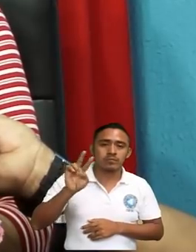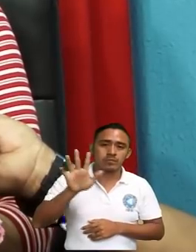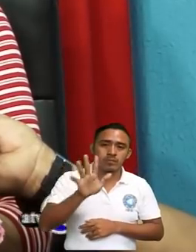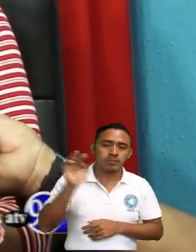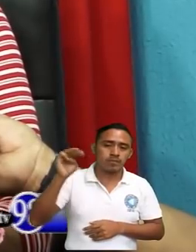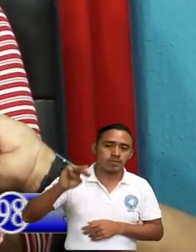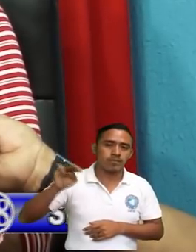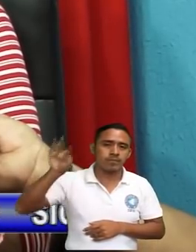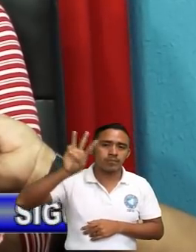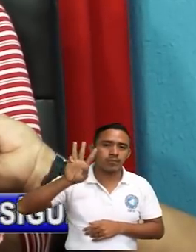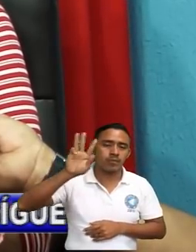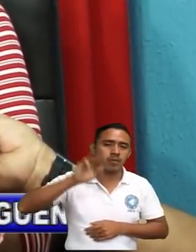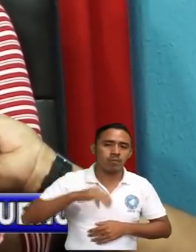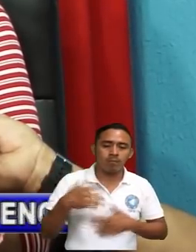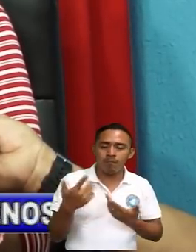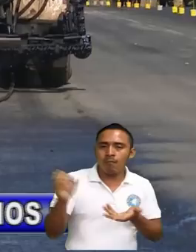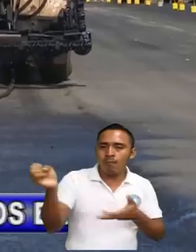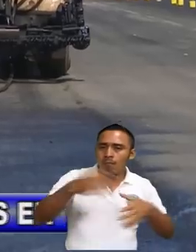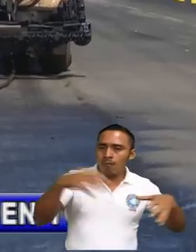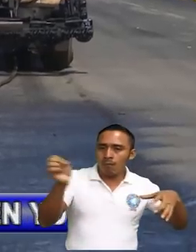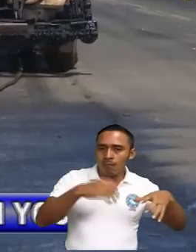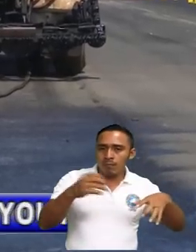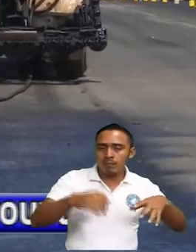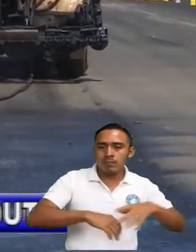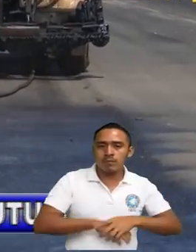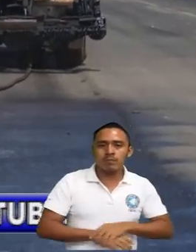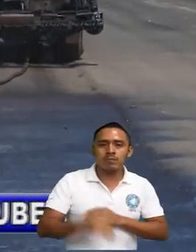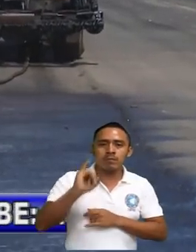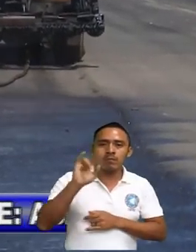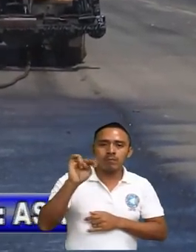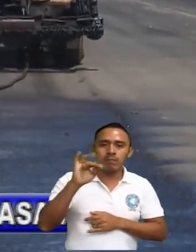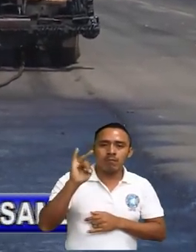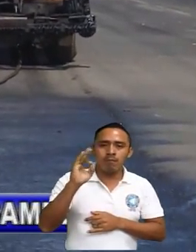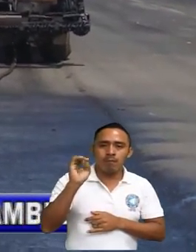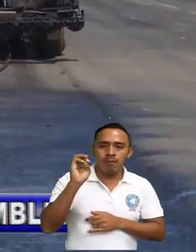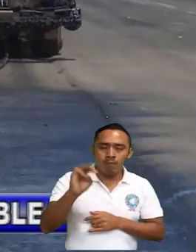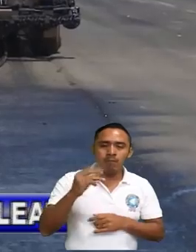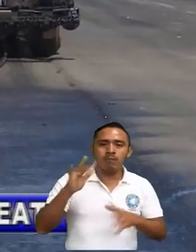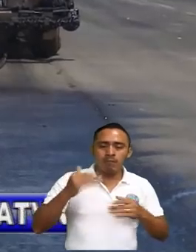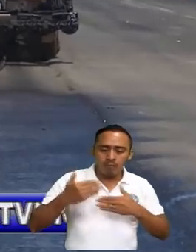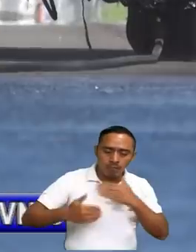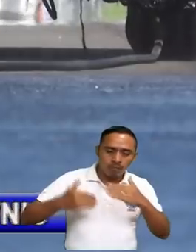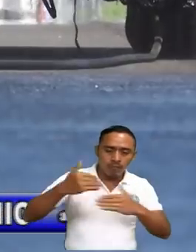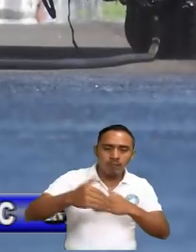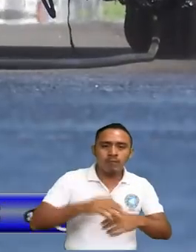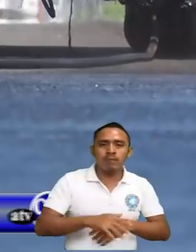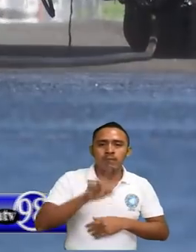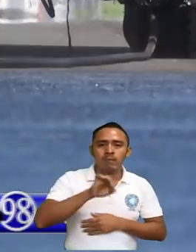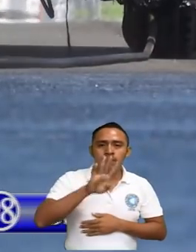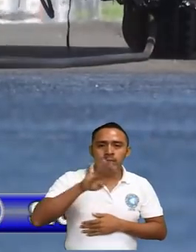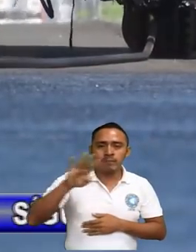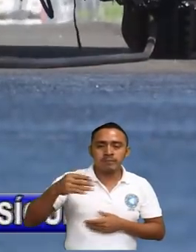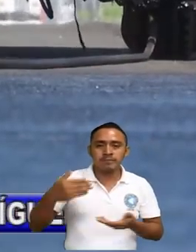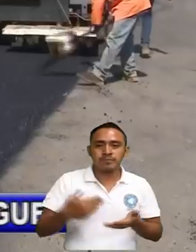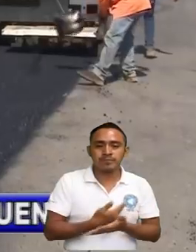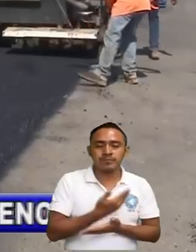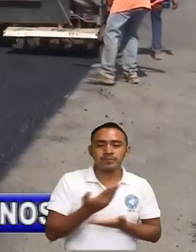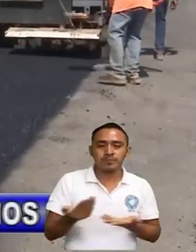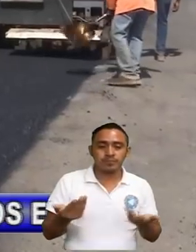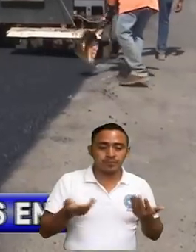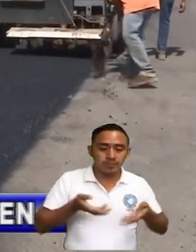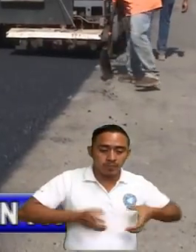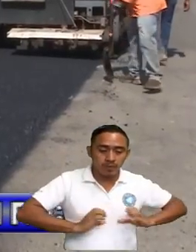3.474.25 metros cúbicos de basura. El INIFON esta semana avanzó en la construcción de 144 nuevas calles en